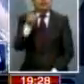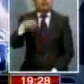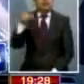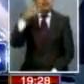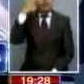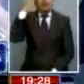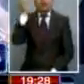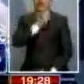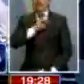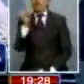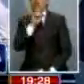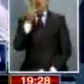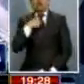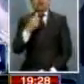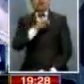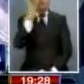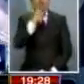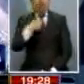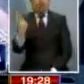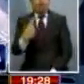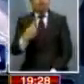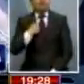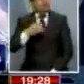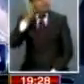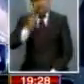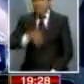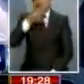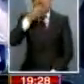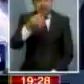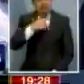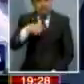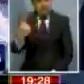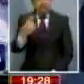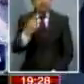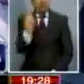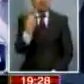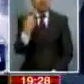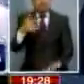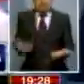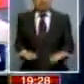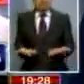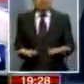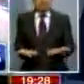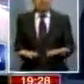a la segunda vuelta. Yo siempre dije, vamos a pasar a la segunda vuelta, y aquí estamos.